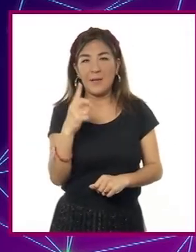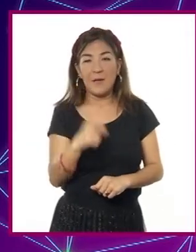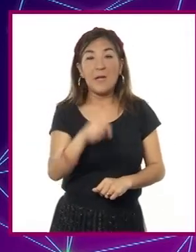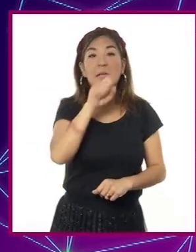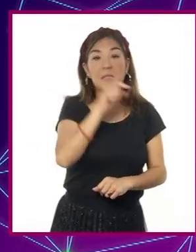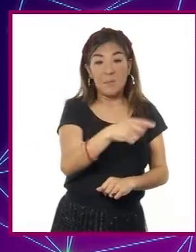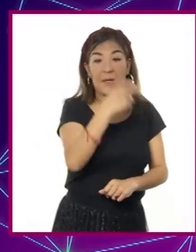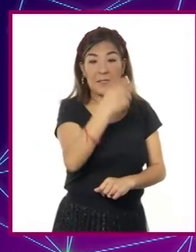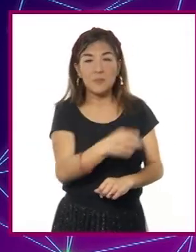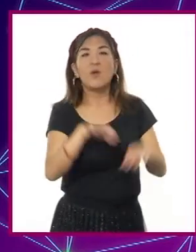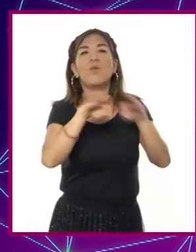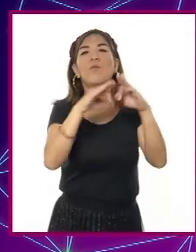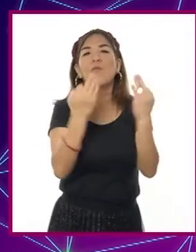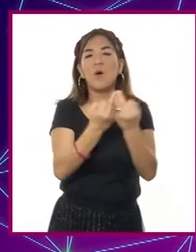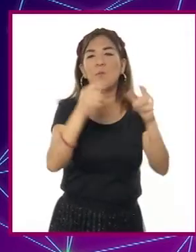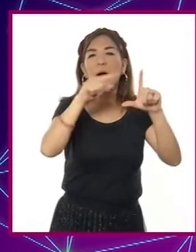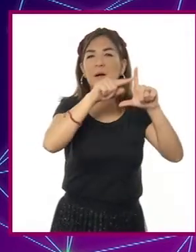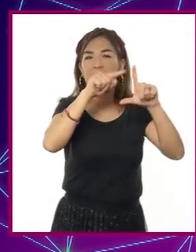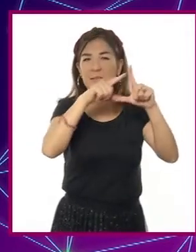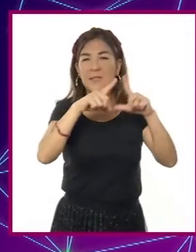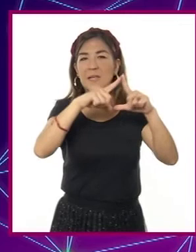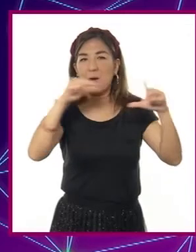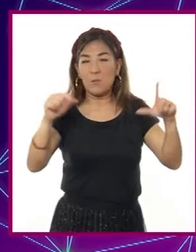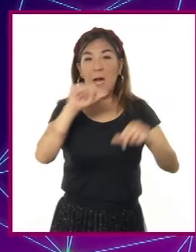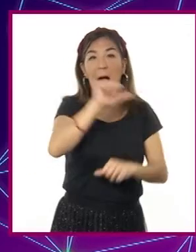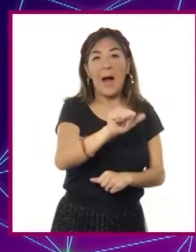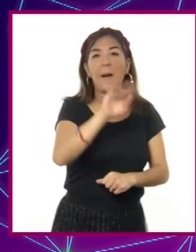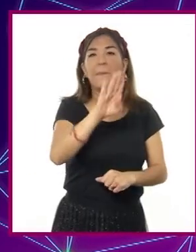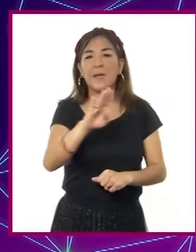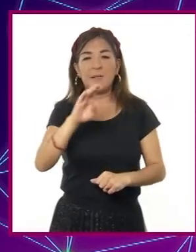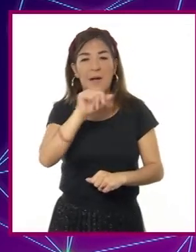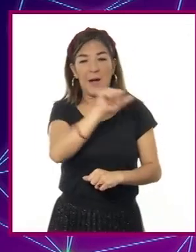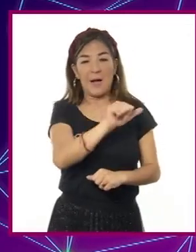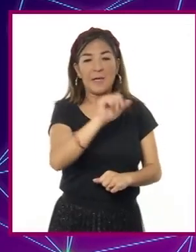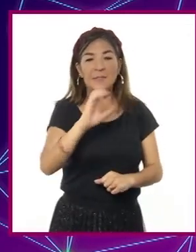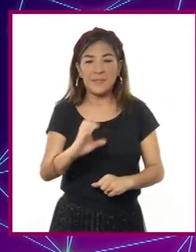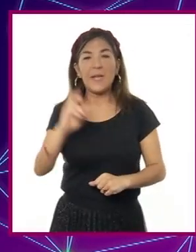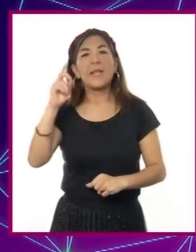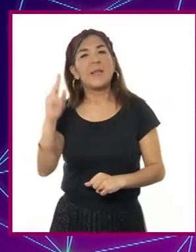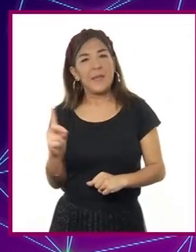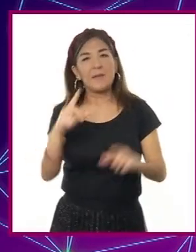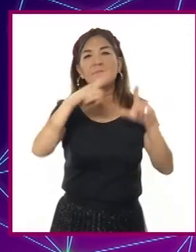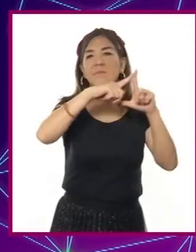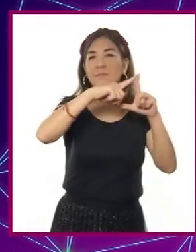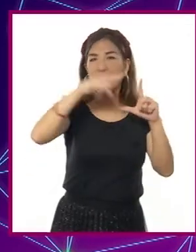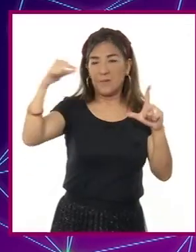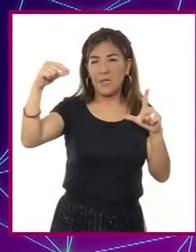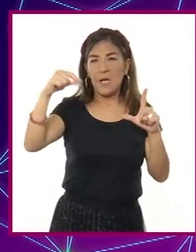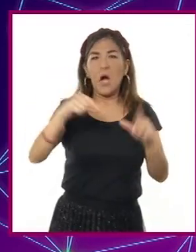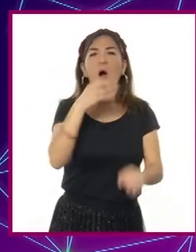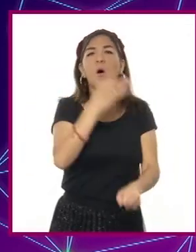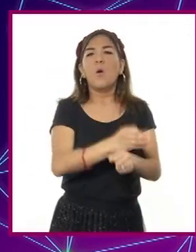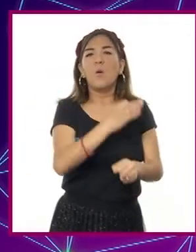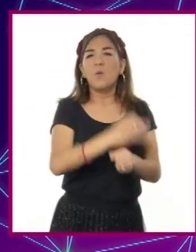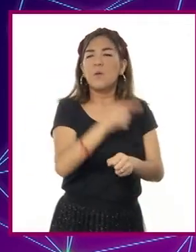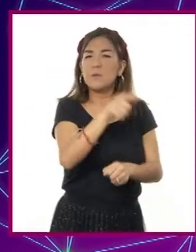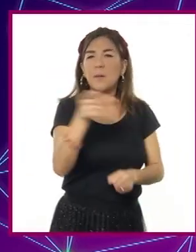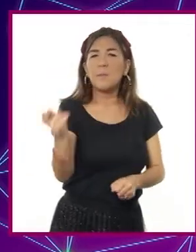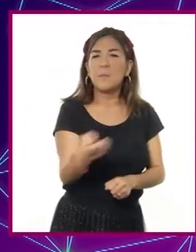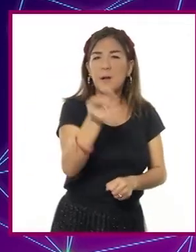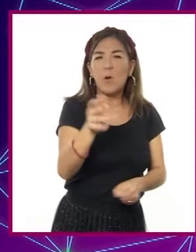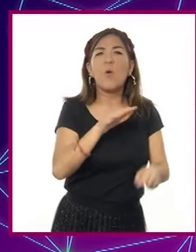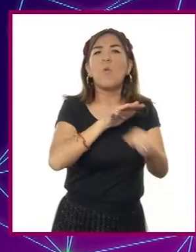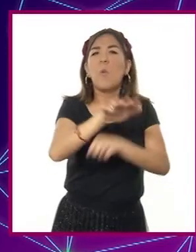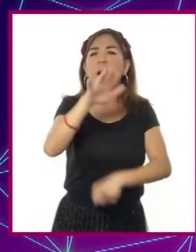este se forma el triángulo ACD. Ante este caso, la pregunta es, ¿cuál es el valor